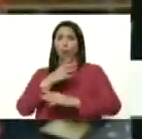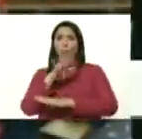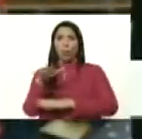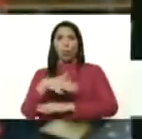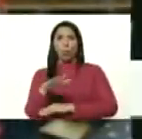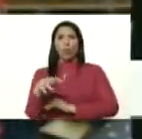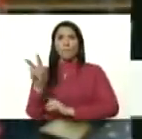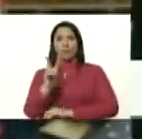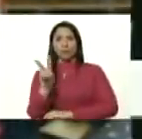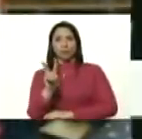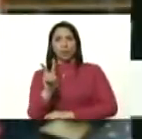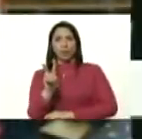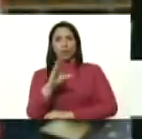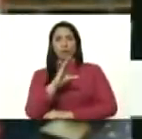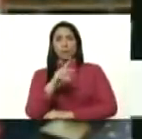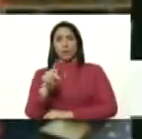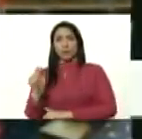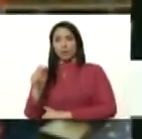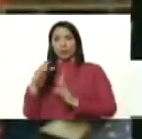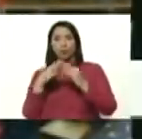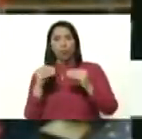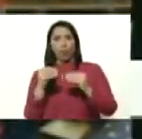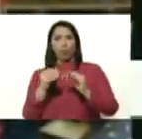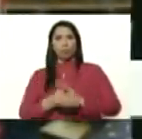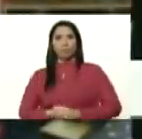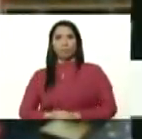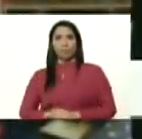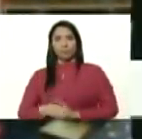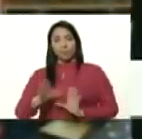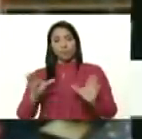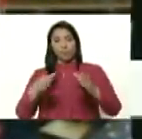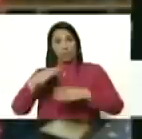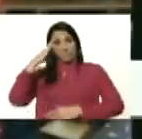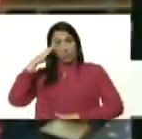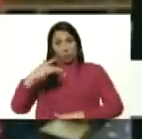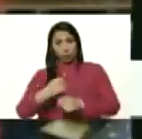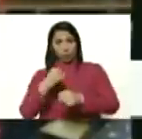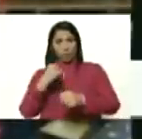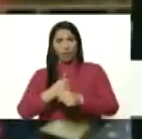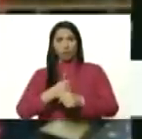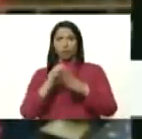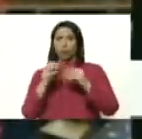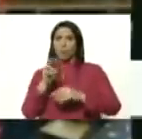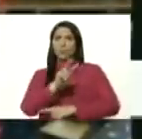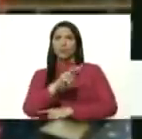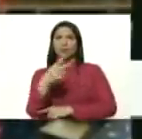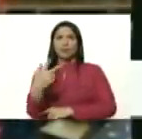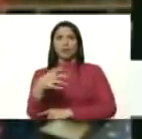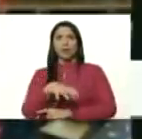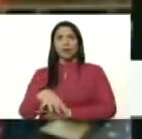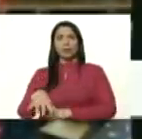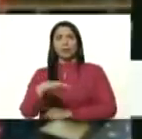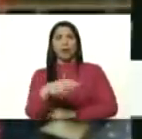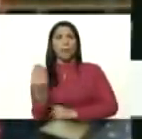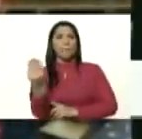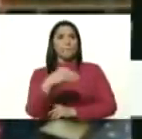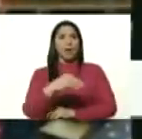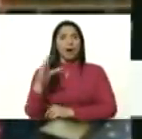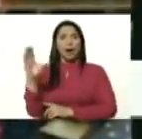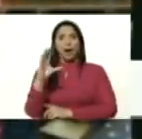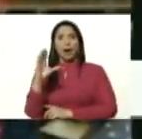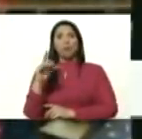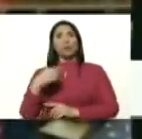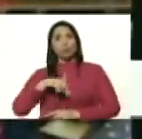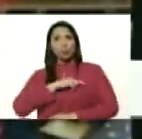los CPT, todo el alto mando de la clase obrera en todos los 23 estados más en Caracas. Tenemos